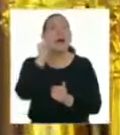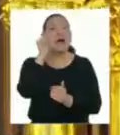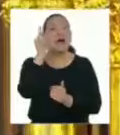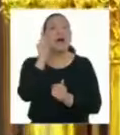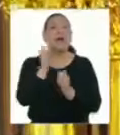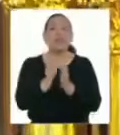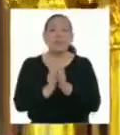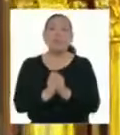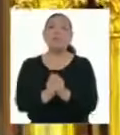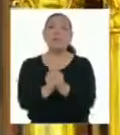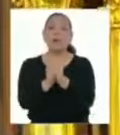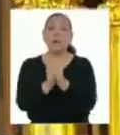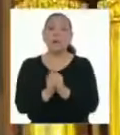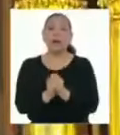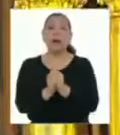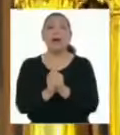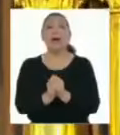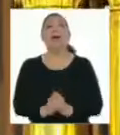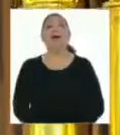devotos a